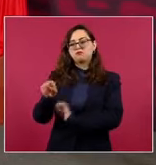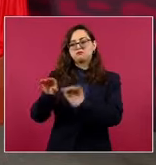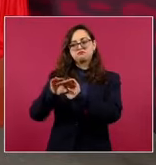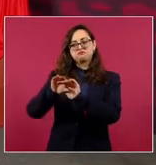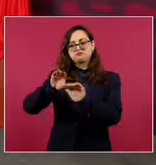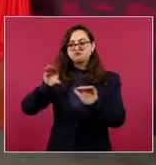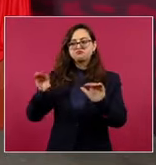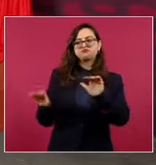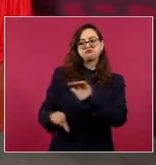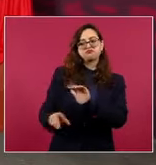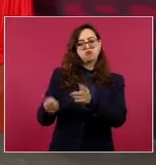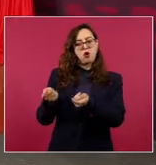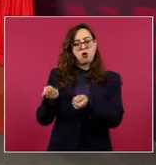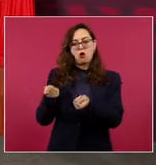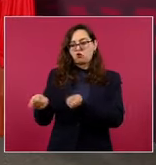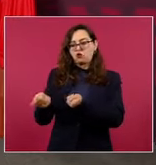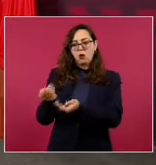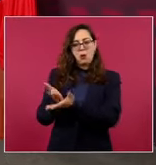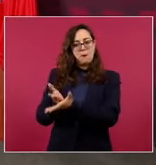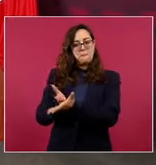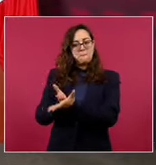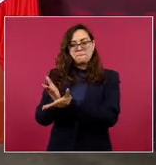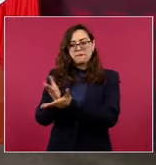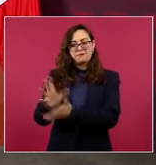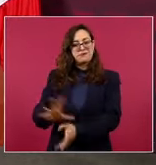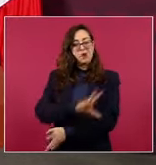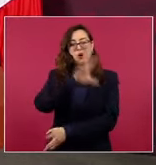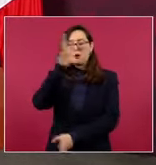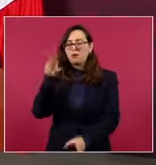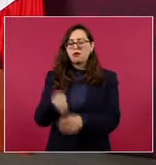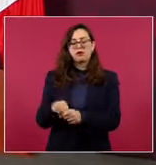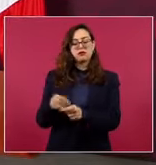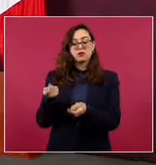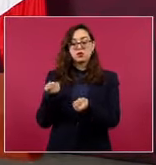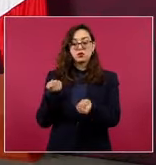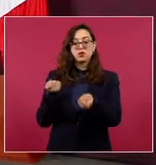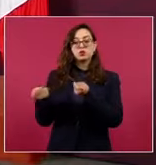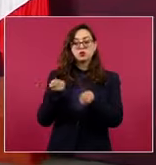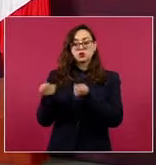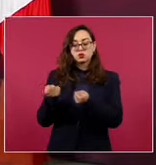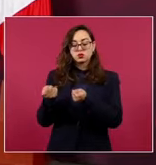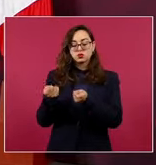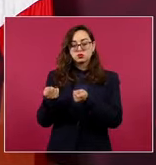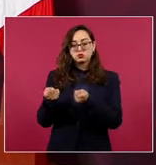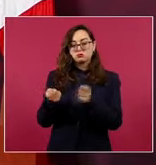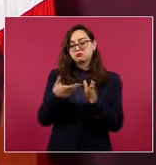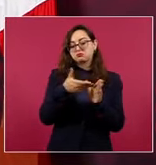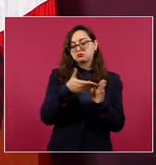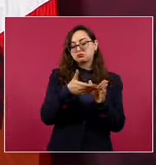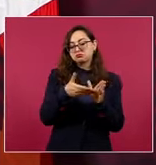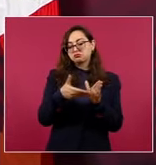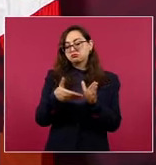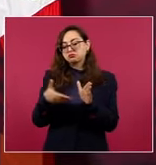del Poder Judicial y de la Corte. Y posteriormente lo